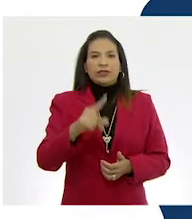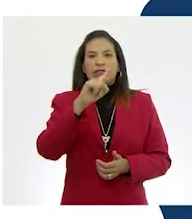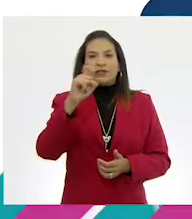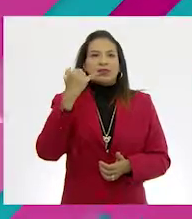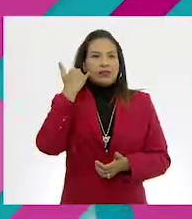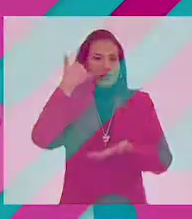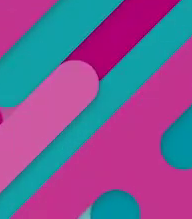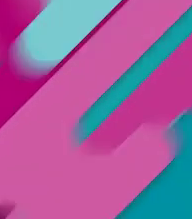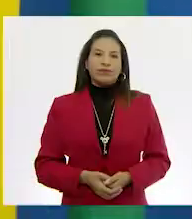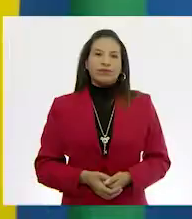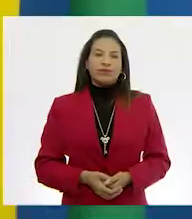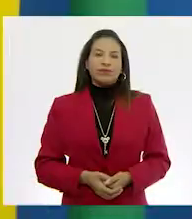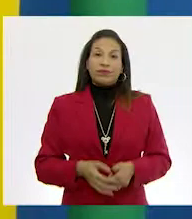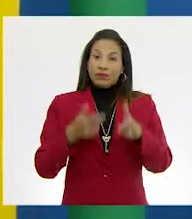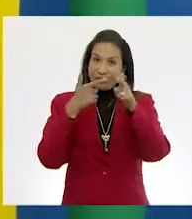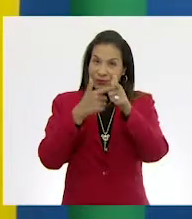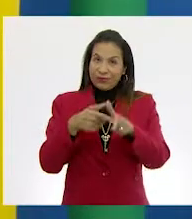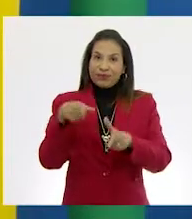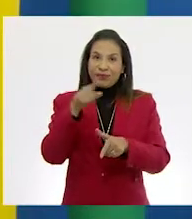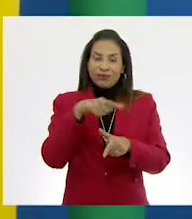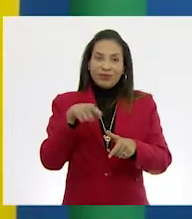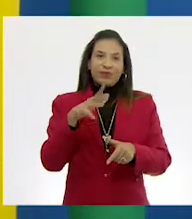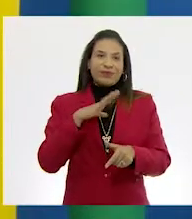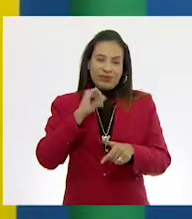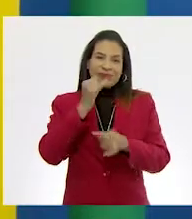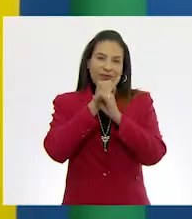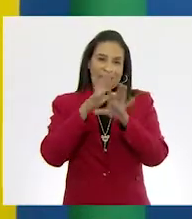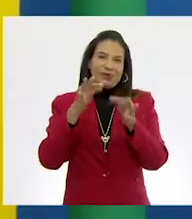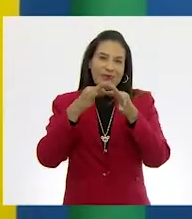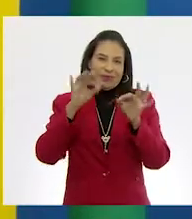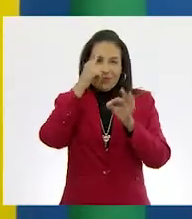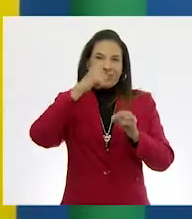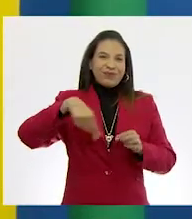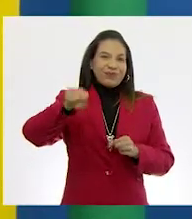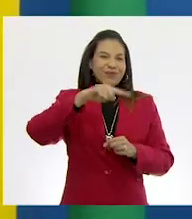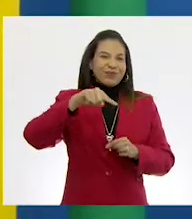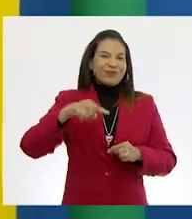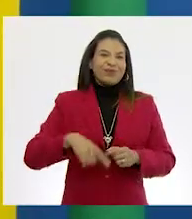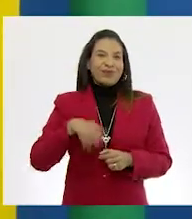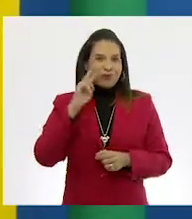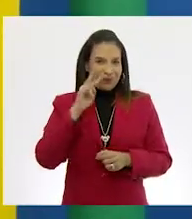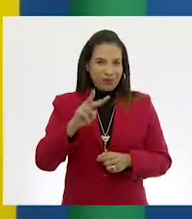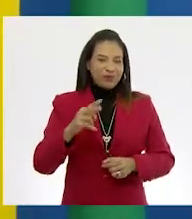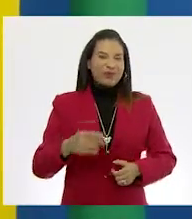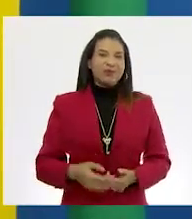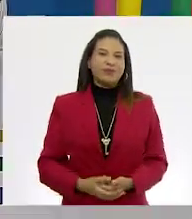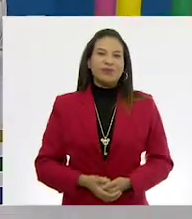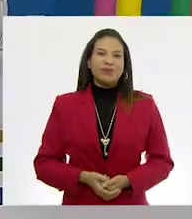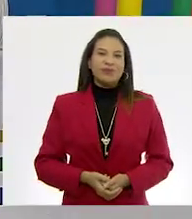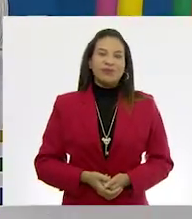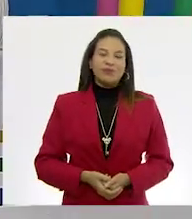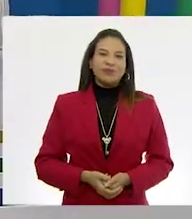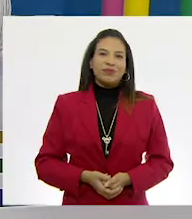líneas no se muevan de su lugar tenemos algo muy importante para ustedes acompáñennos